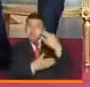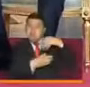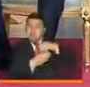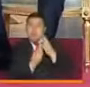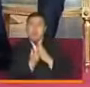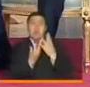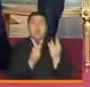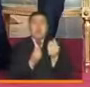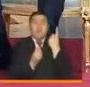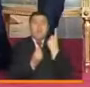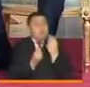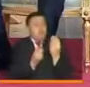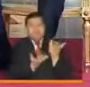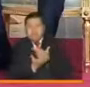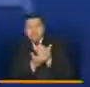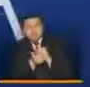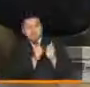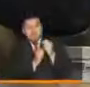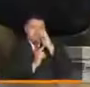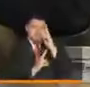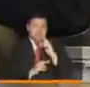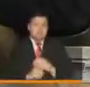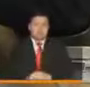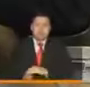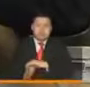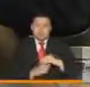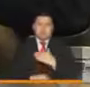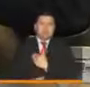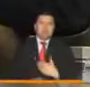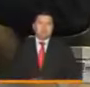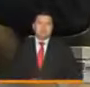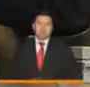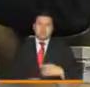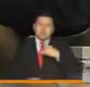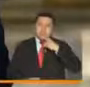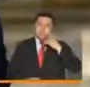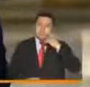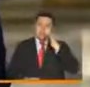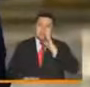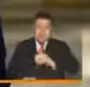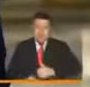y trasciende a los presidentes de turno. El presidente Iván Duque y el director del departamento.